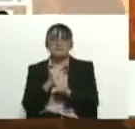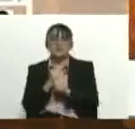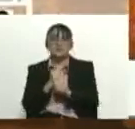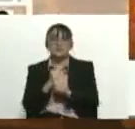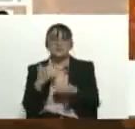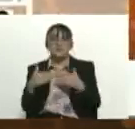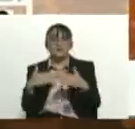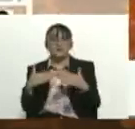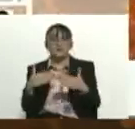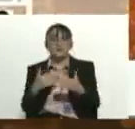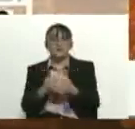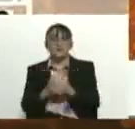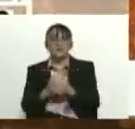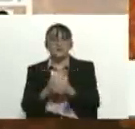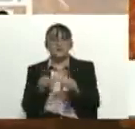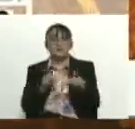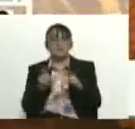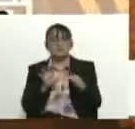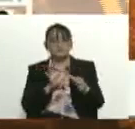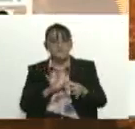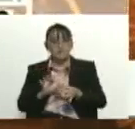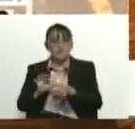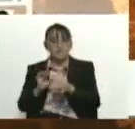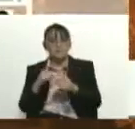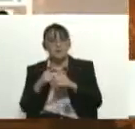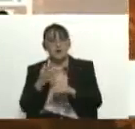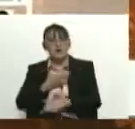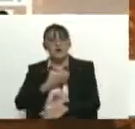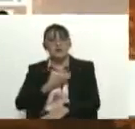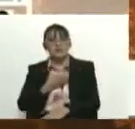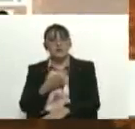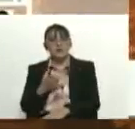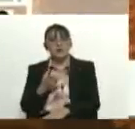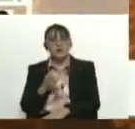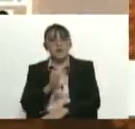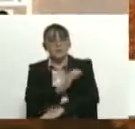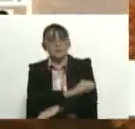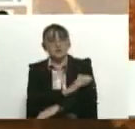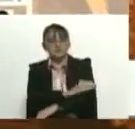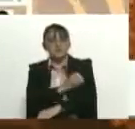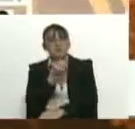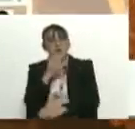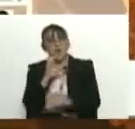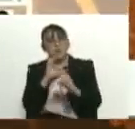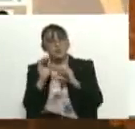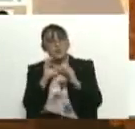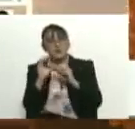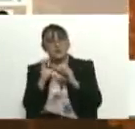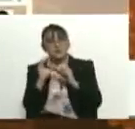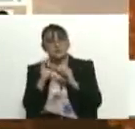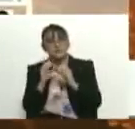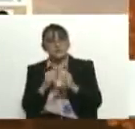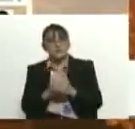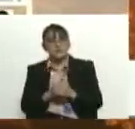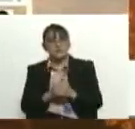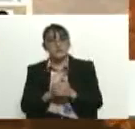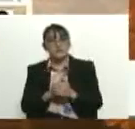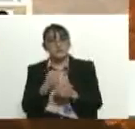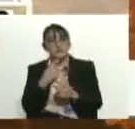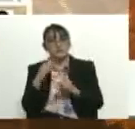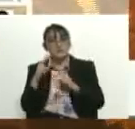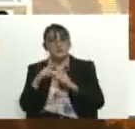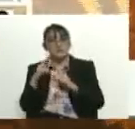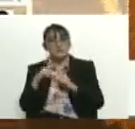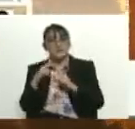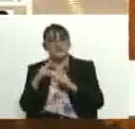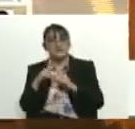si actuamos de manera coordinada como te decía con los alcaldes de oposición buena comunicación el alcalde Andrés blanco me reporta que en el taxi ya